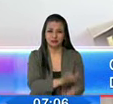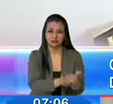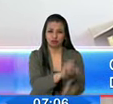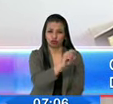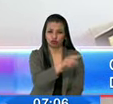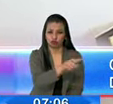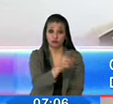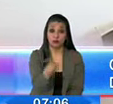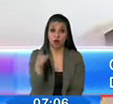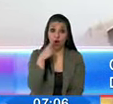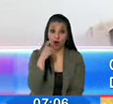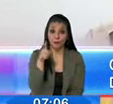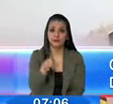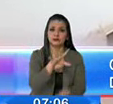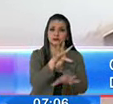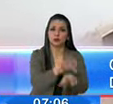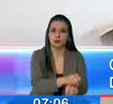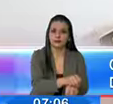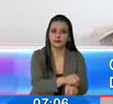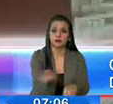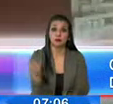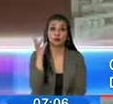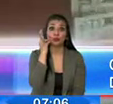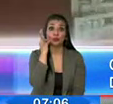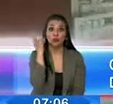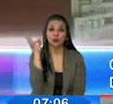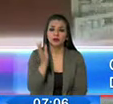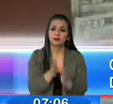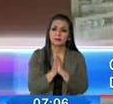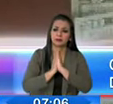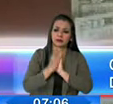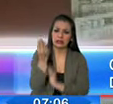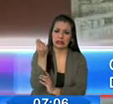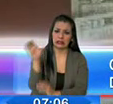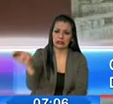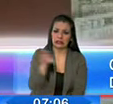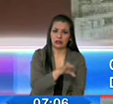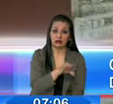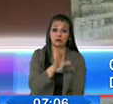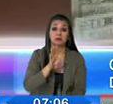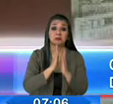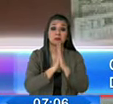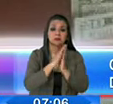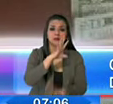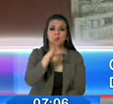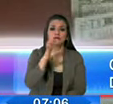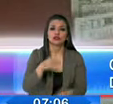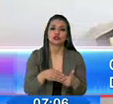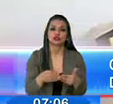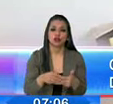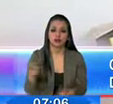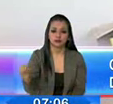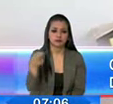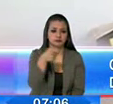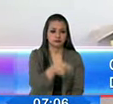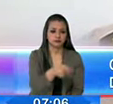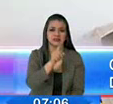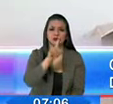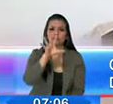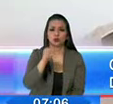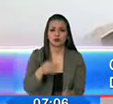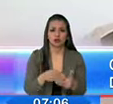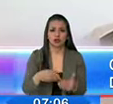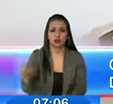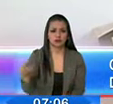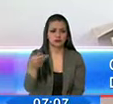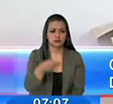que fue secuestrada, iba a proceder a la entrega del dinero, de lo cual ellos exigían $500 y la cónyuge de la víctima apenas tenía 150, y de esta